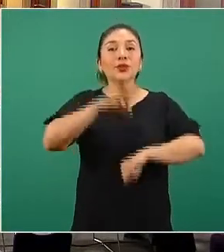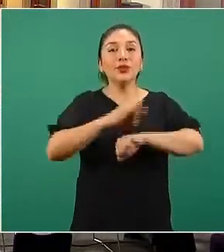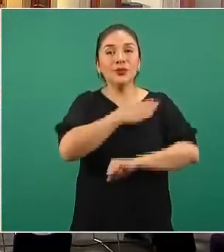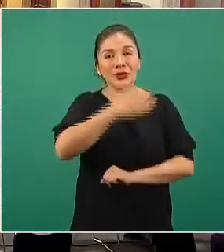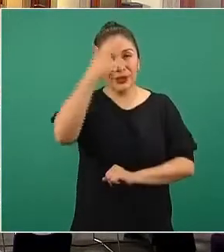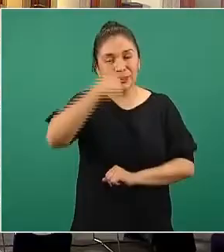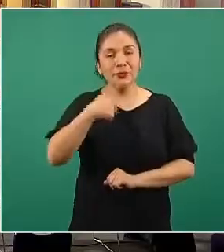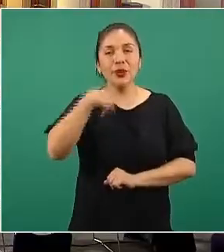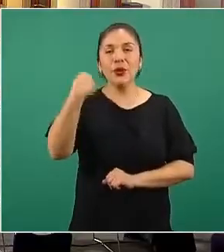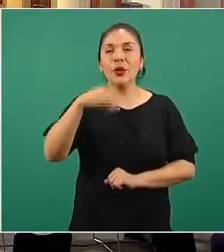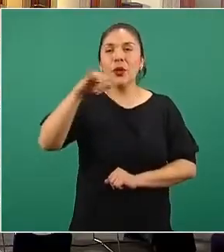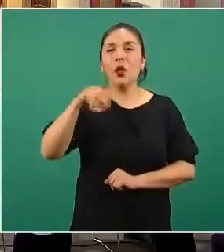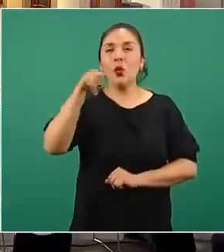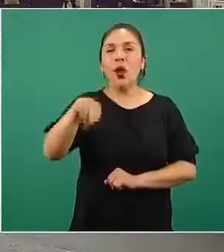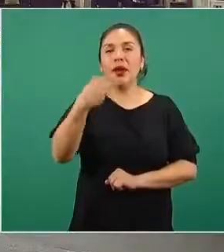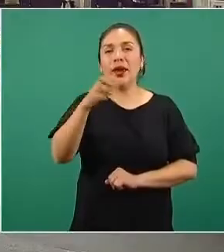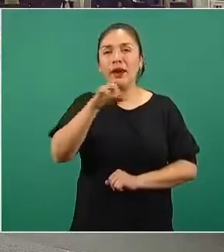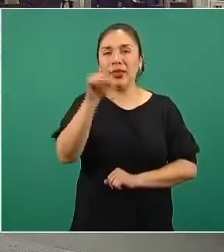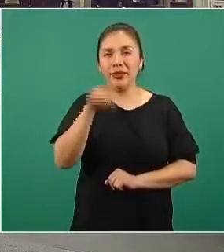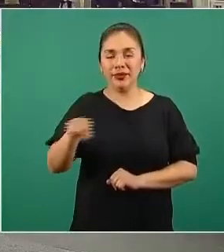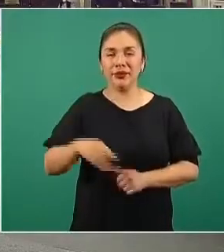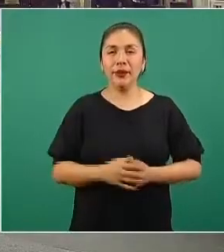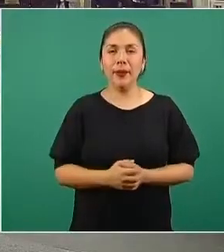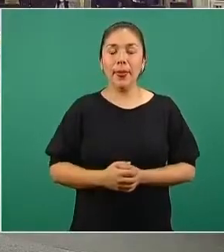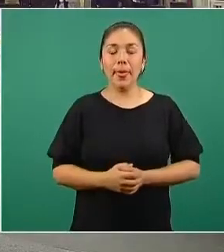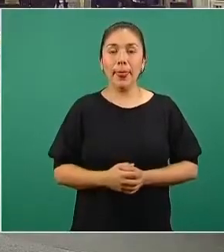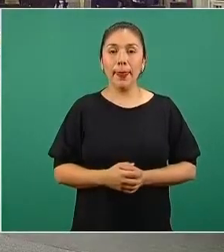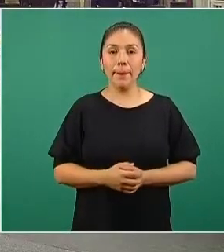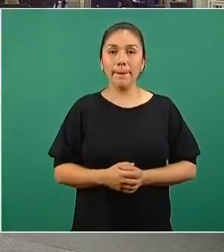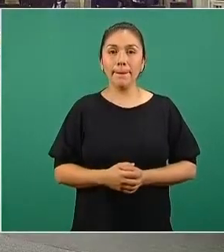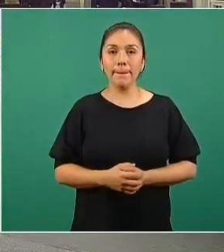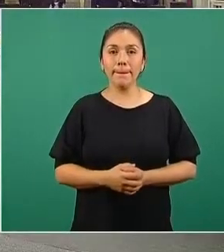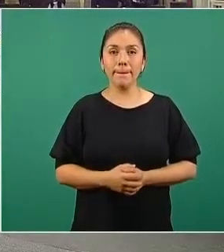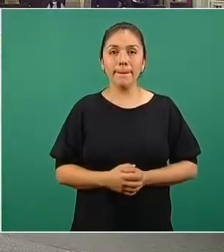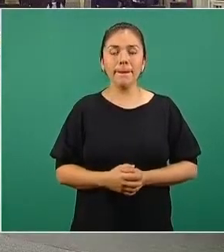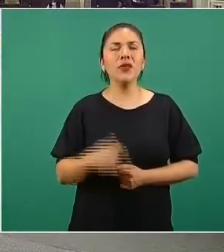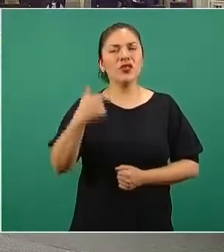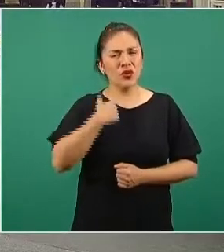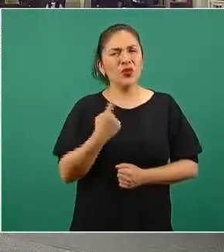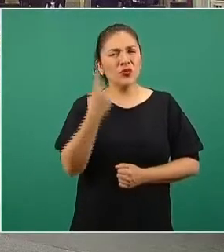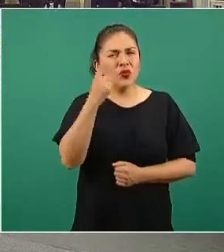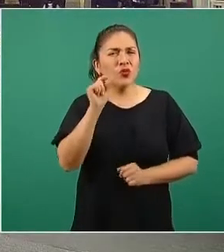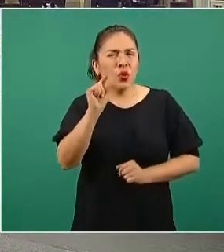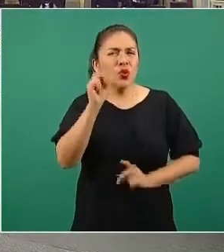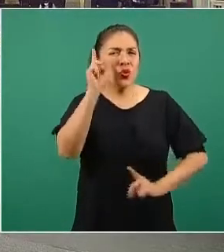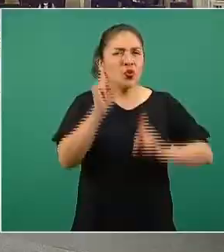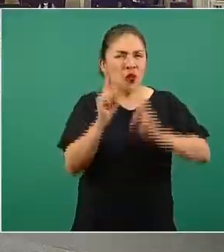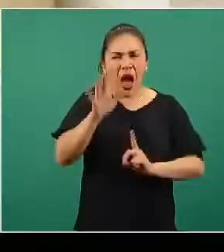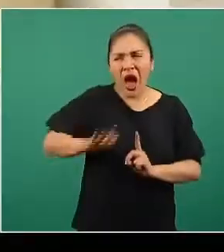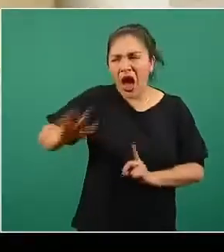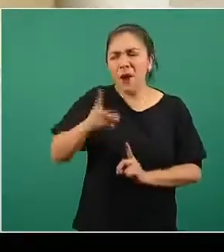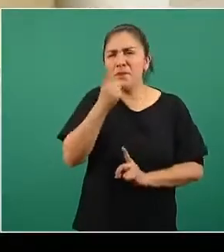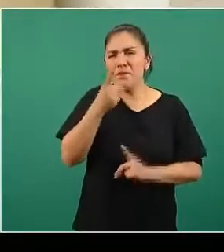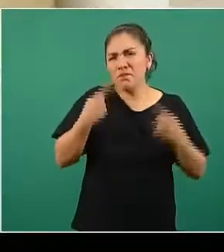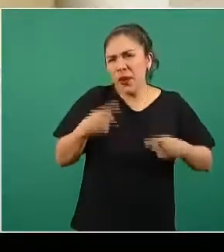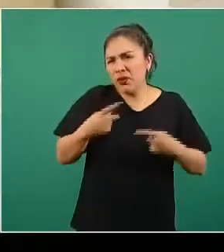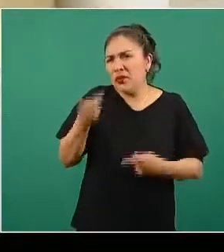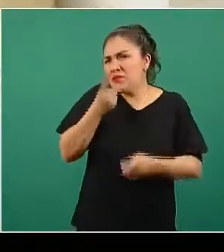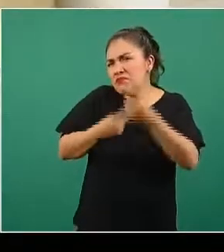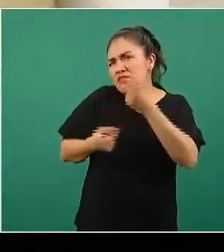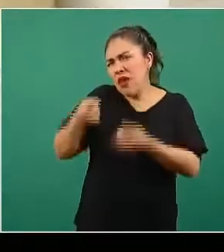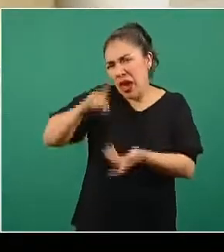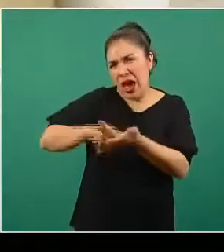noches. Juan Hernández, del periódico Basta, de Grupo Cantón. Hay una inquietud del público en general en redes